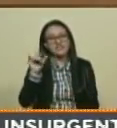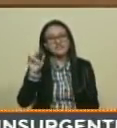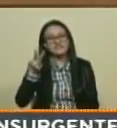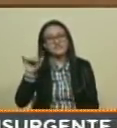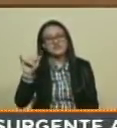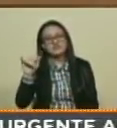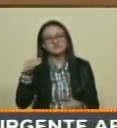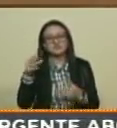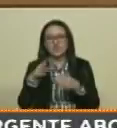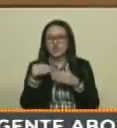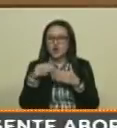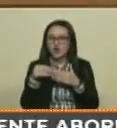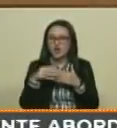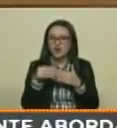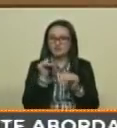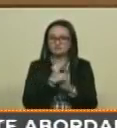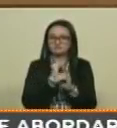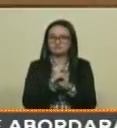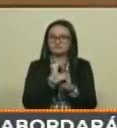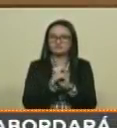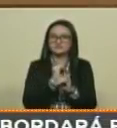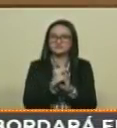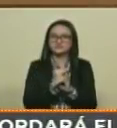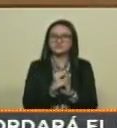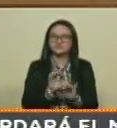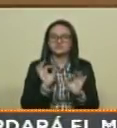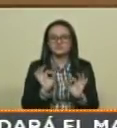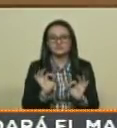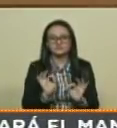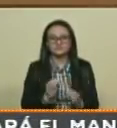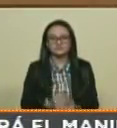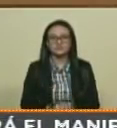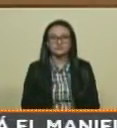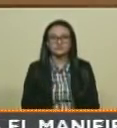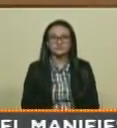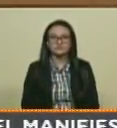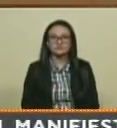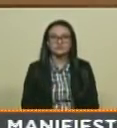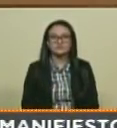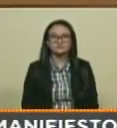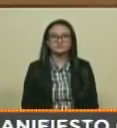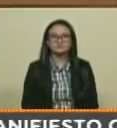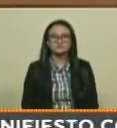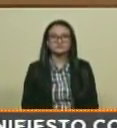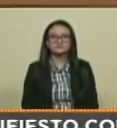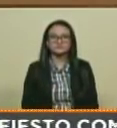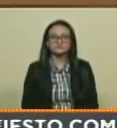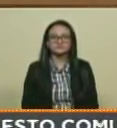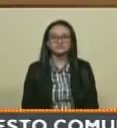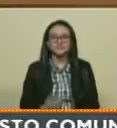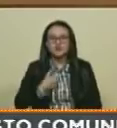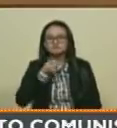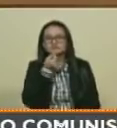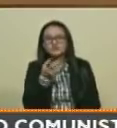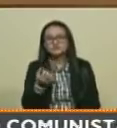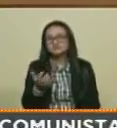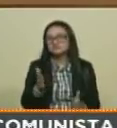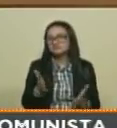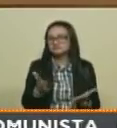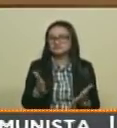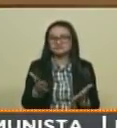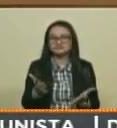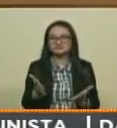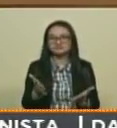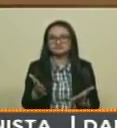Repito, esto es una cifra sumamente cauta y prudente. Pudiéramos calcular